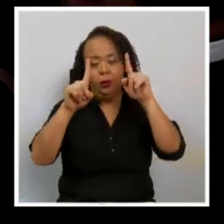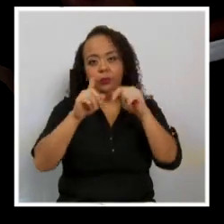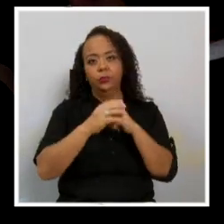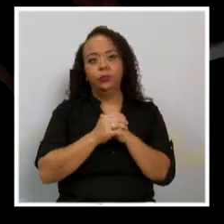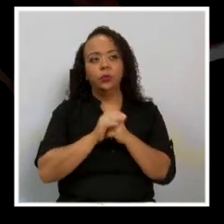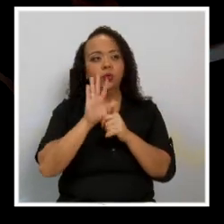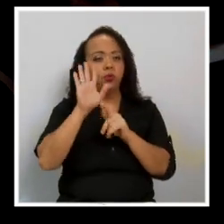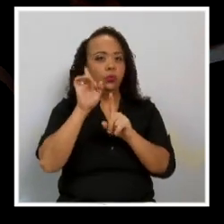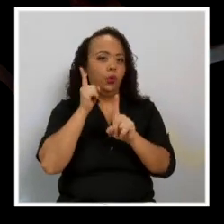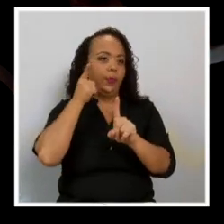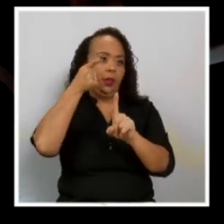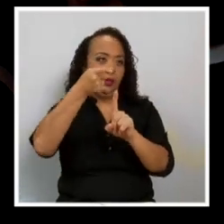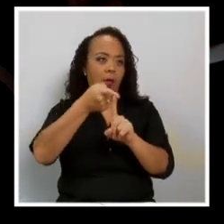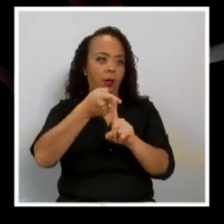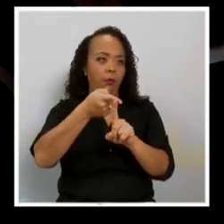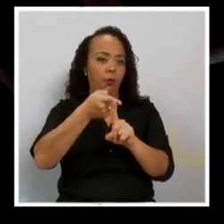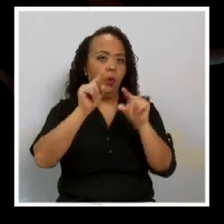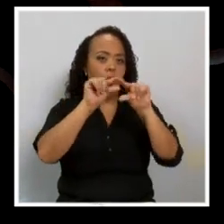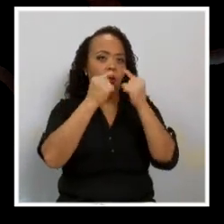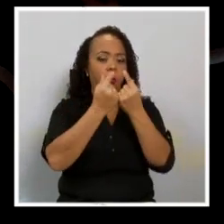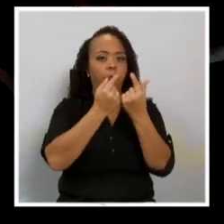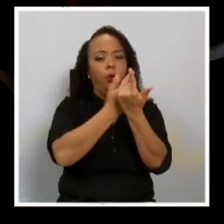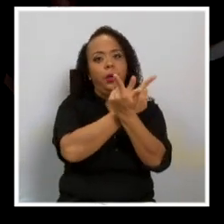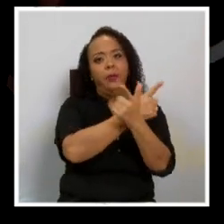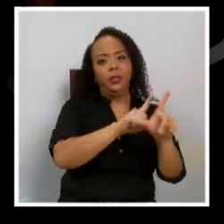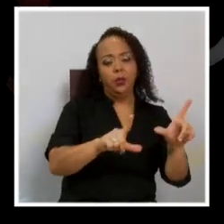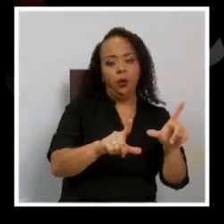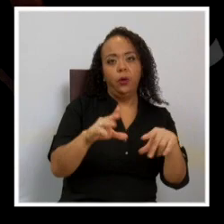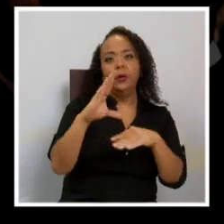objetivo, el bloque de Liberación,